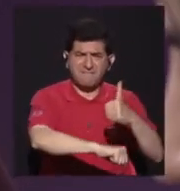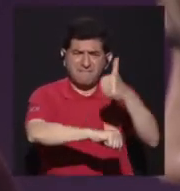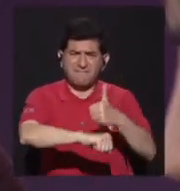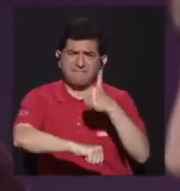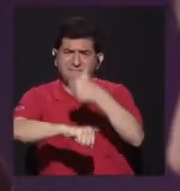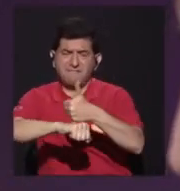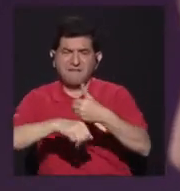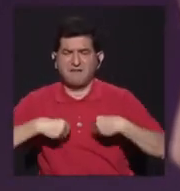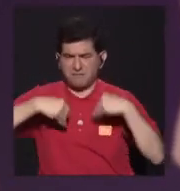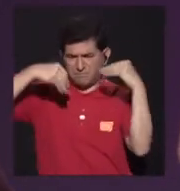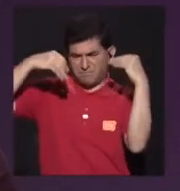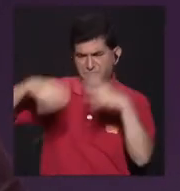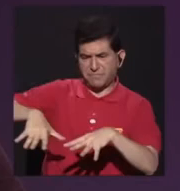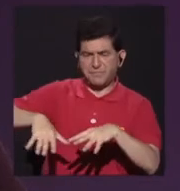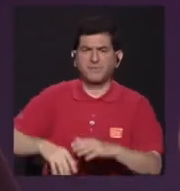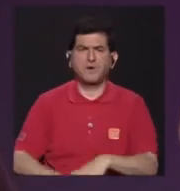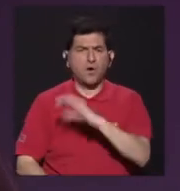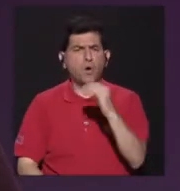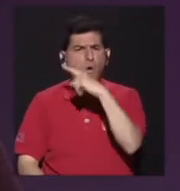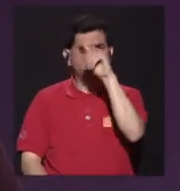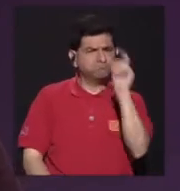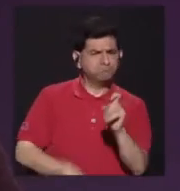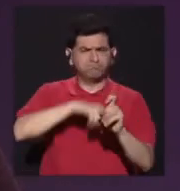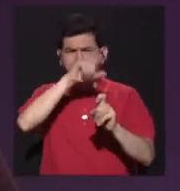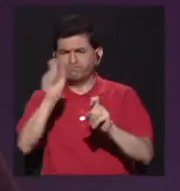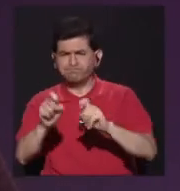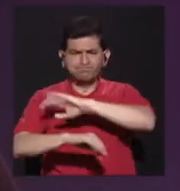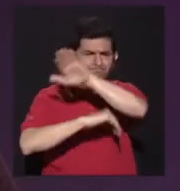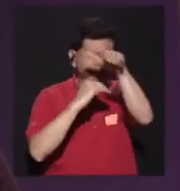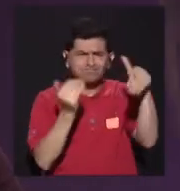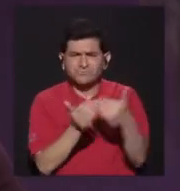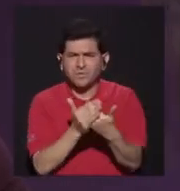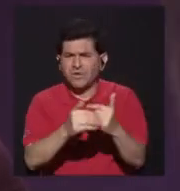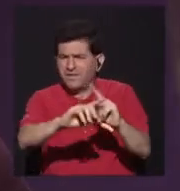como abandonar o cuestionarnos todas esas